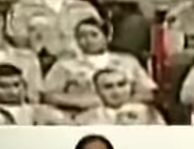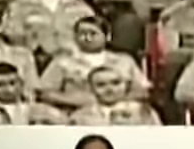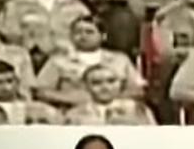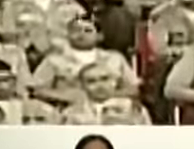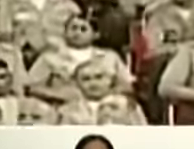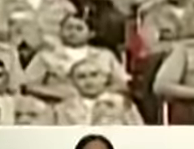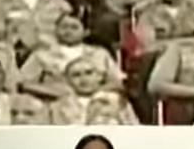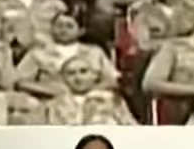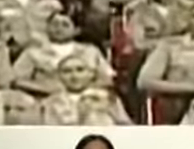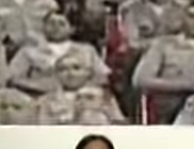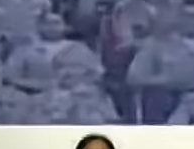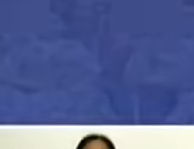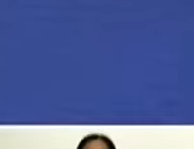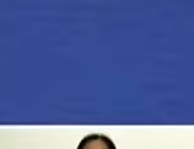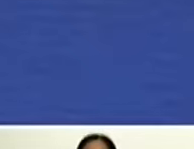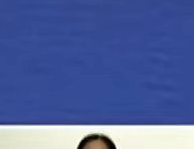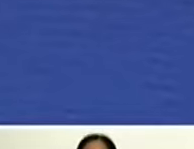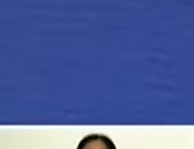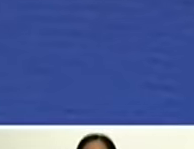Y en ese sentido,